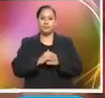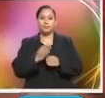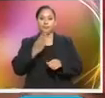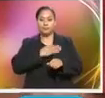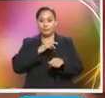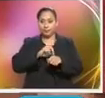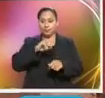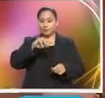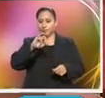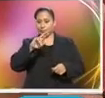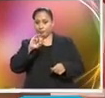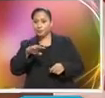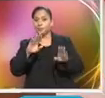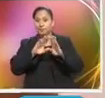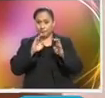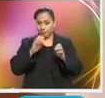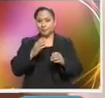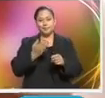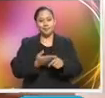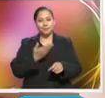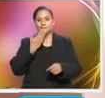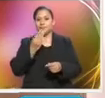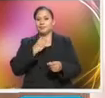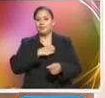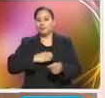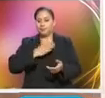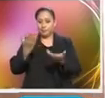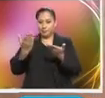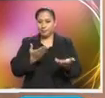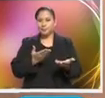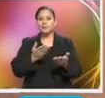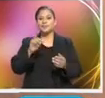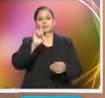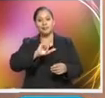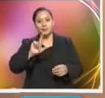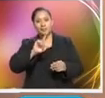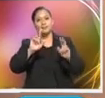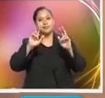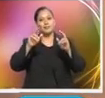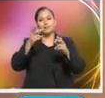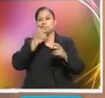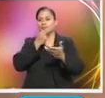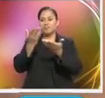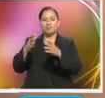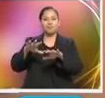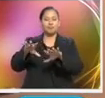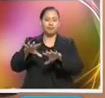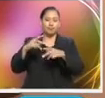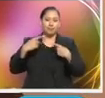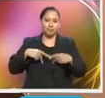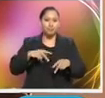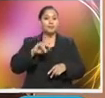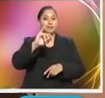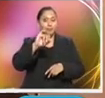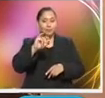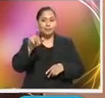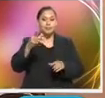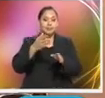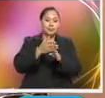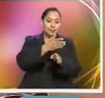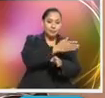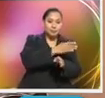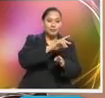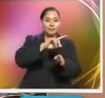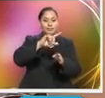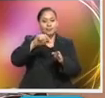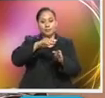Buenos días, Miriam Cervantes, ¿cómo estás? Muy bien, muy contenta de estar aquí el lunes y hablando de un gran personaje. Como no hay un antes y un después en la